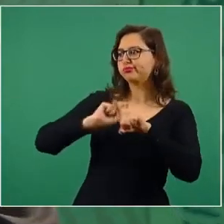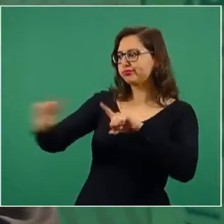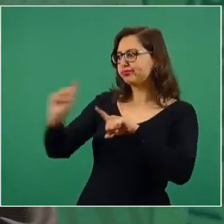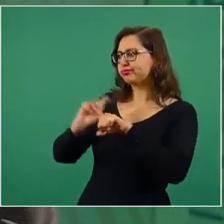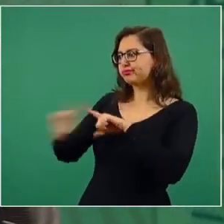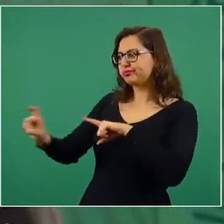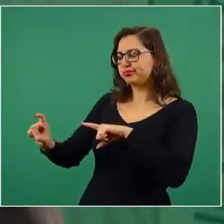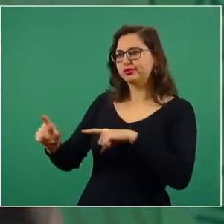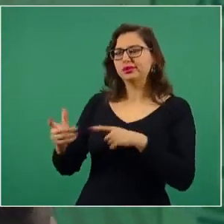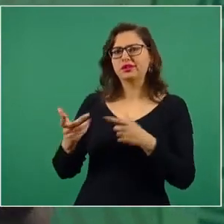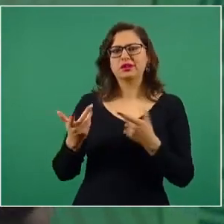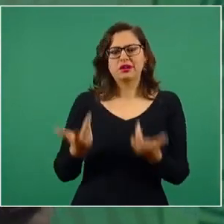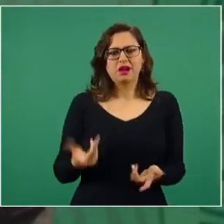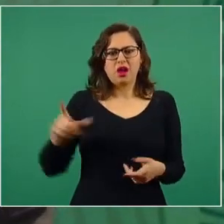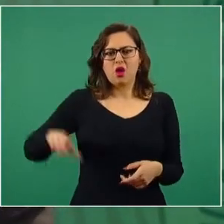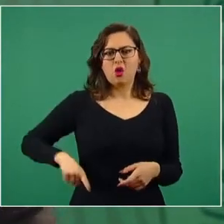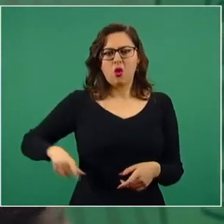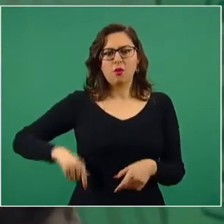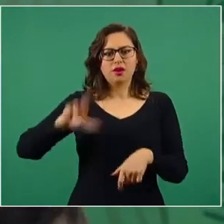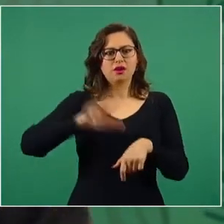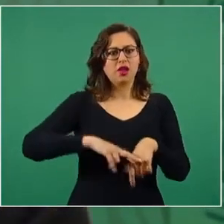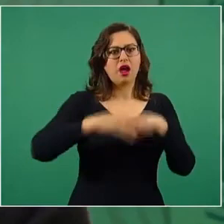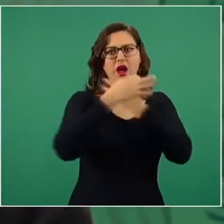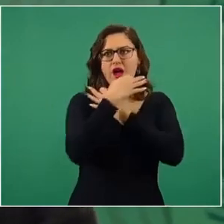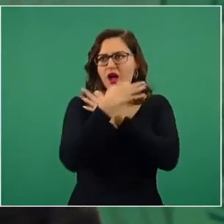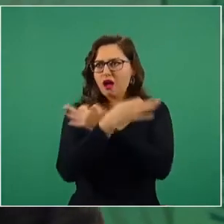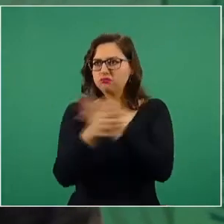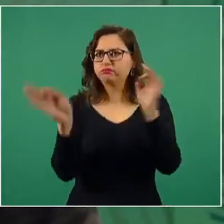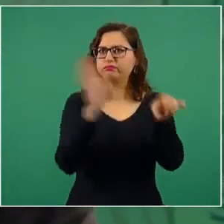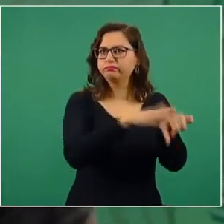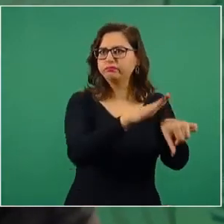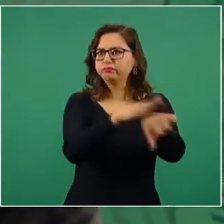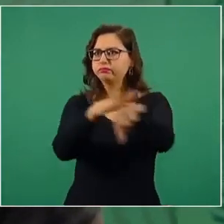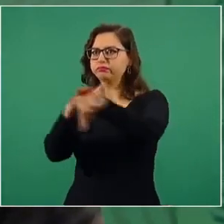Y es muy triste porque casi todos los gobernadores